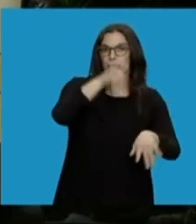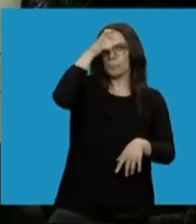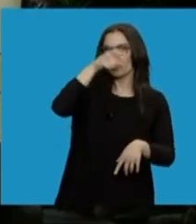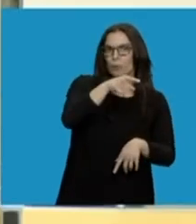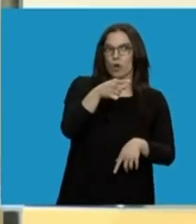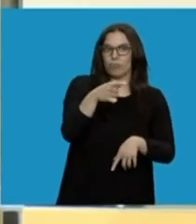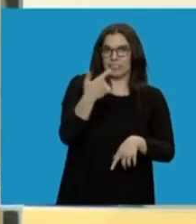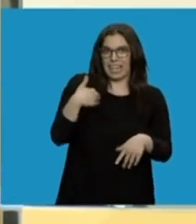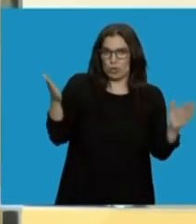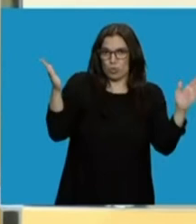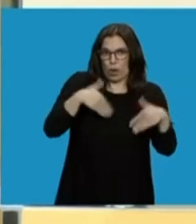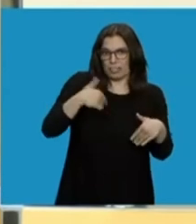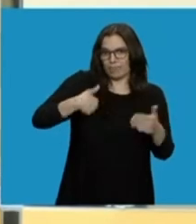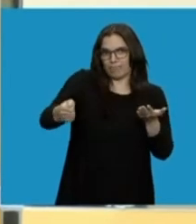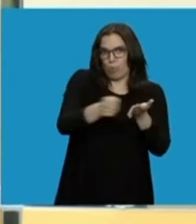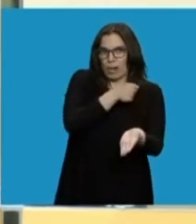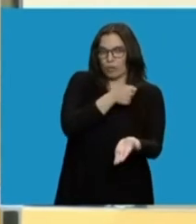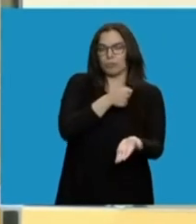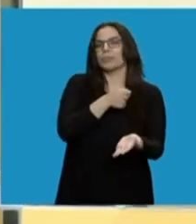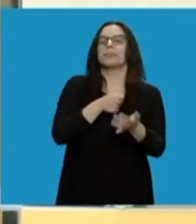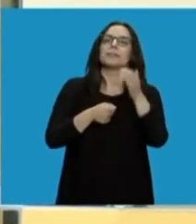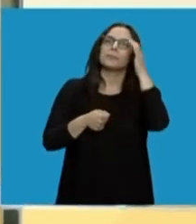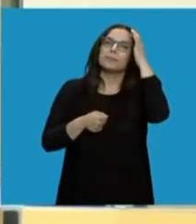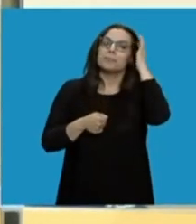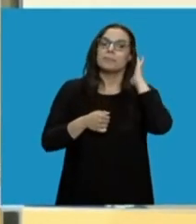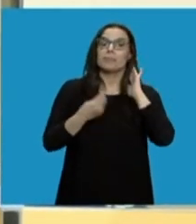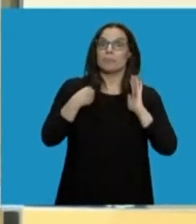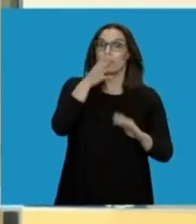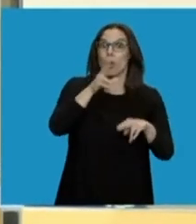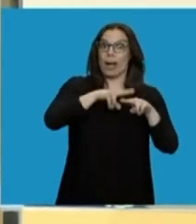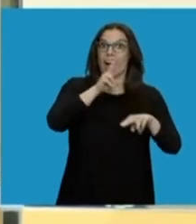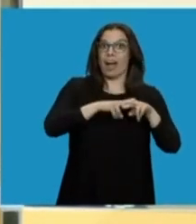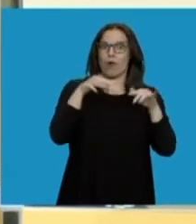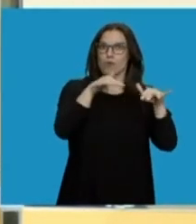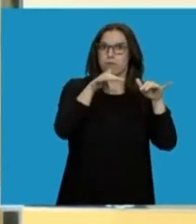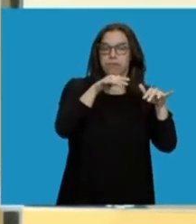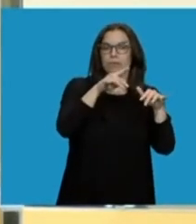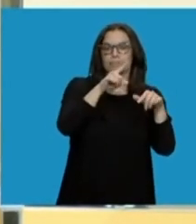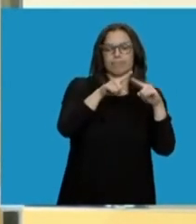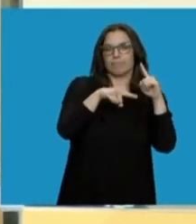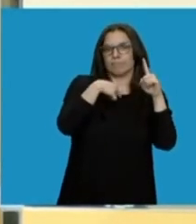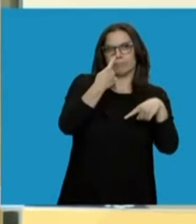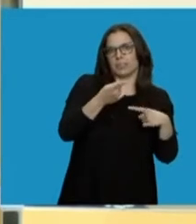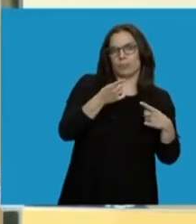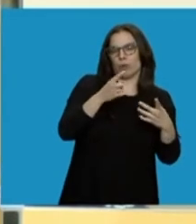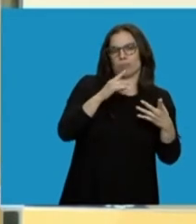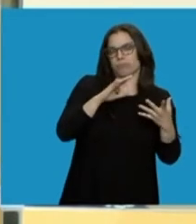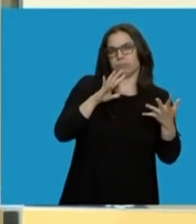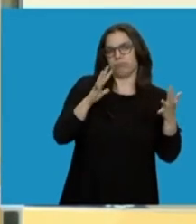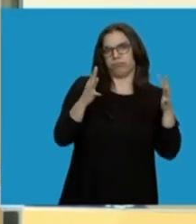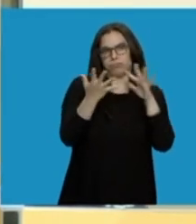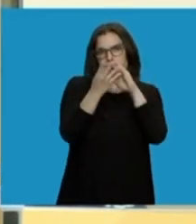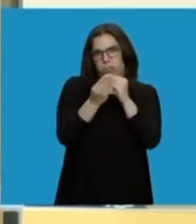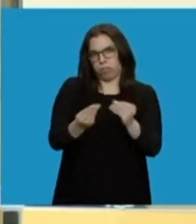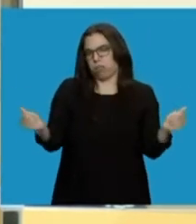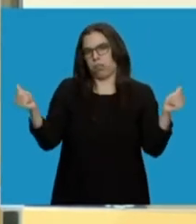ya no existe, que se ha borrado del mapa por el mismo carbón que le dio de comer, por la mina que se convirtió en un cielo abierto y acabó devorando